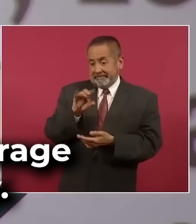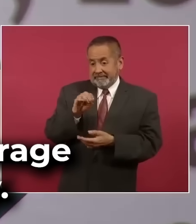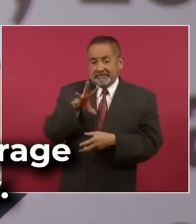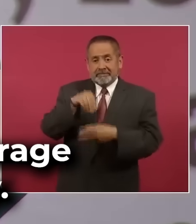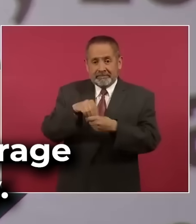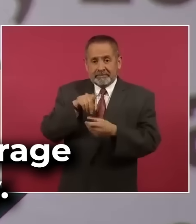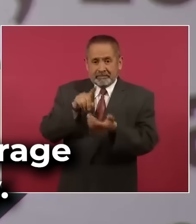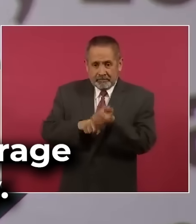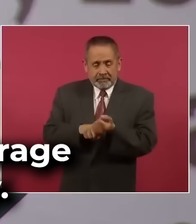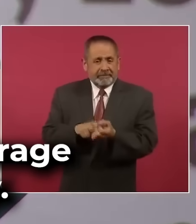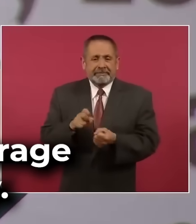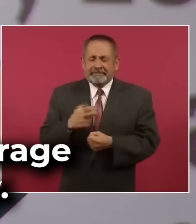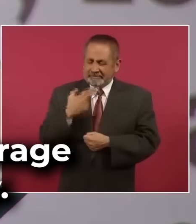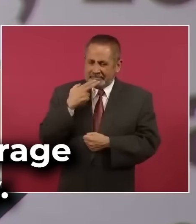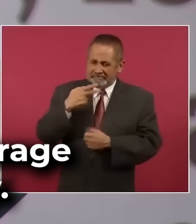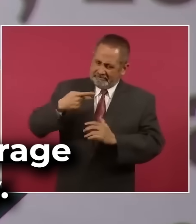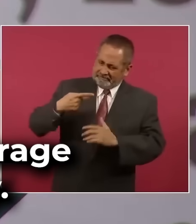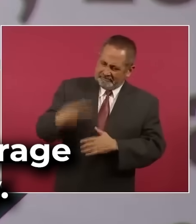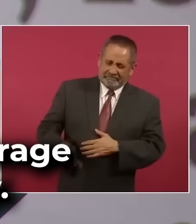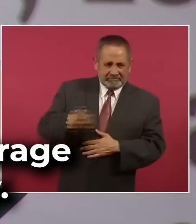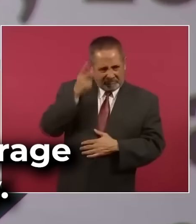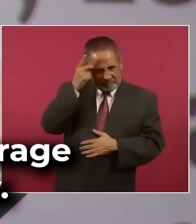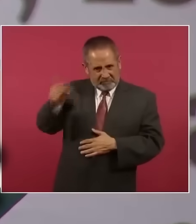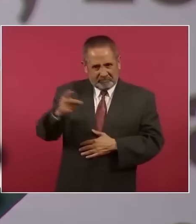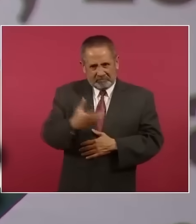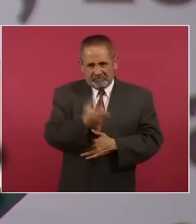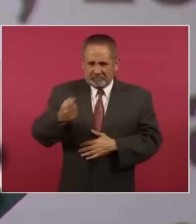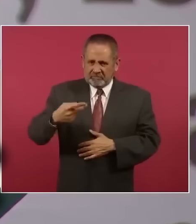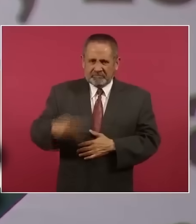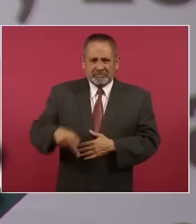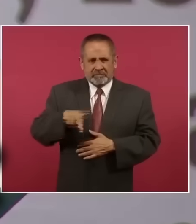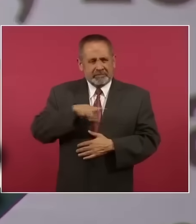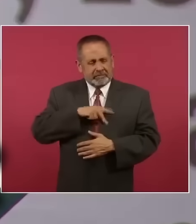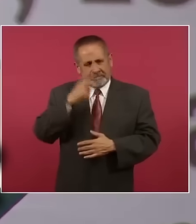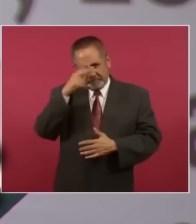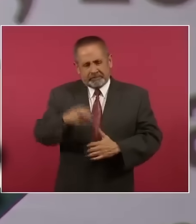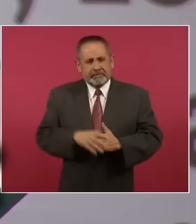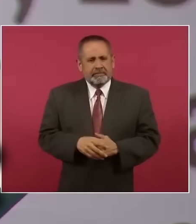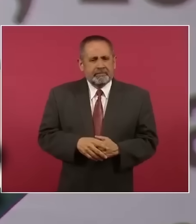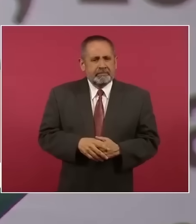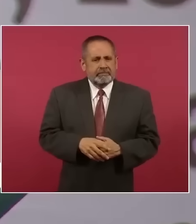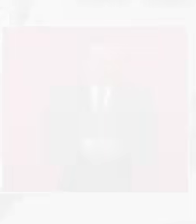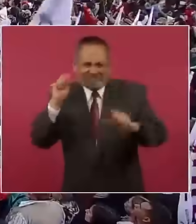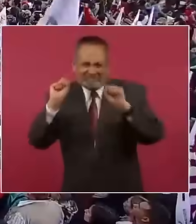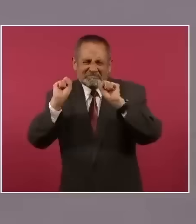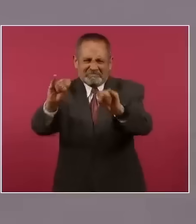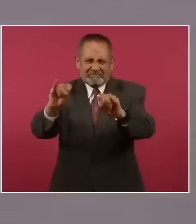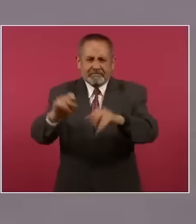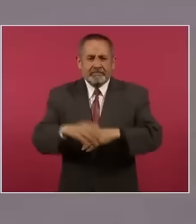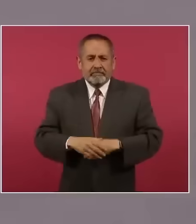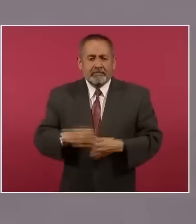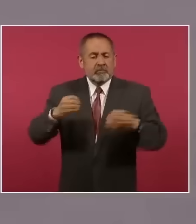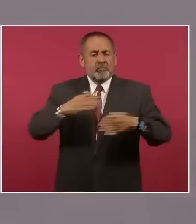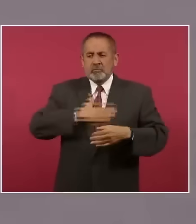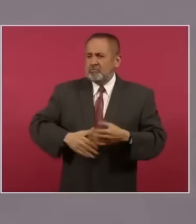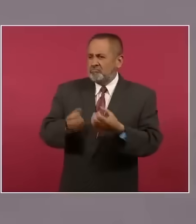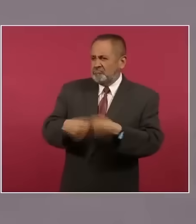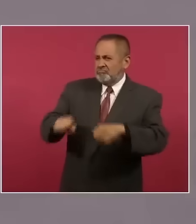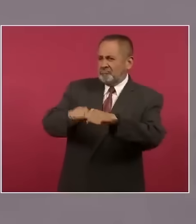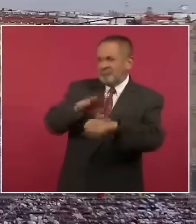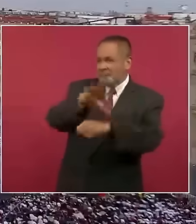para las energías limpias. Me llena de orgullo poder recordar justicia